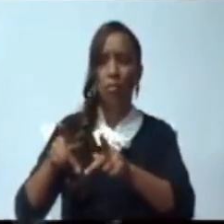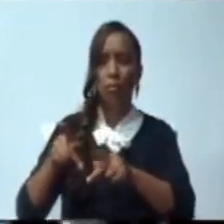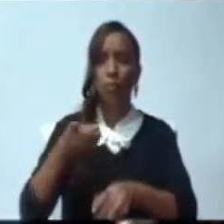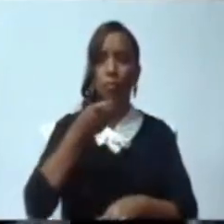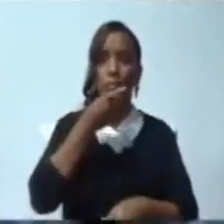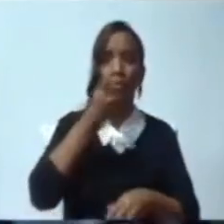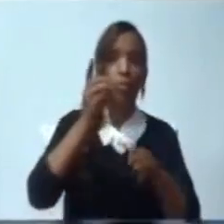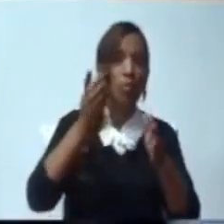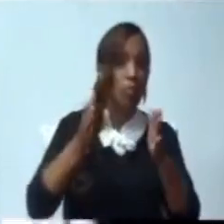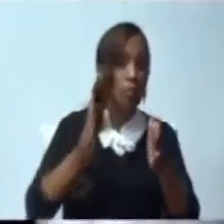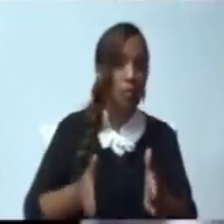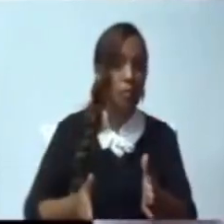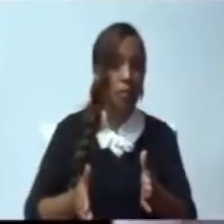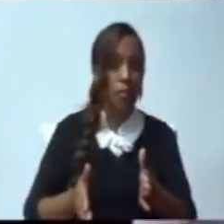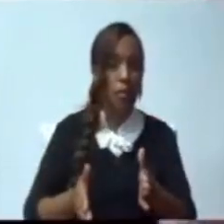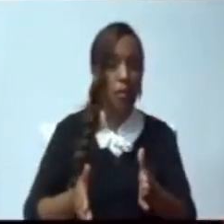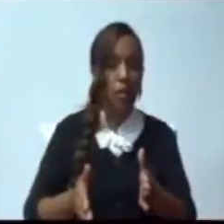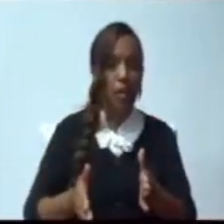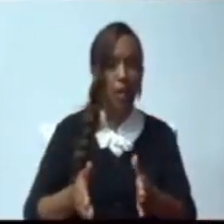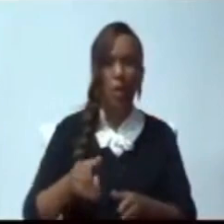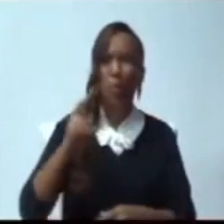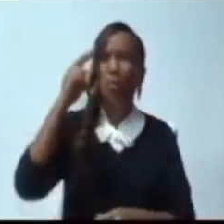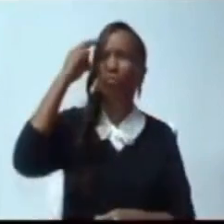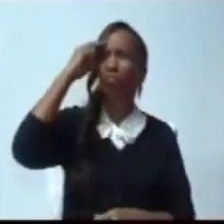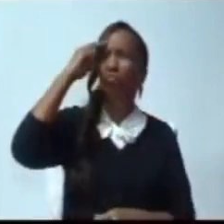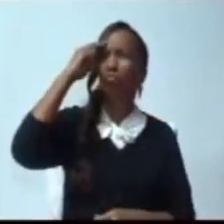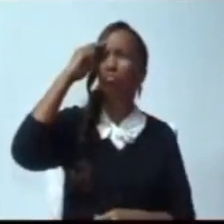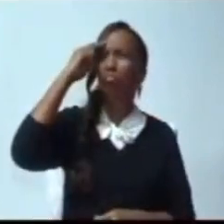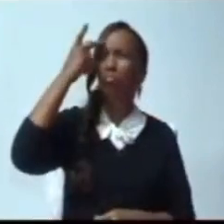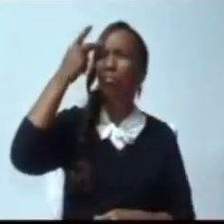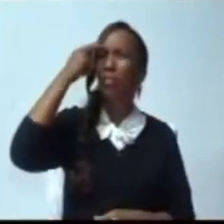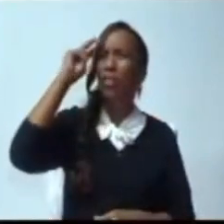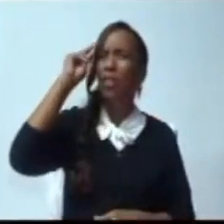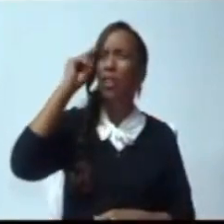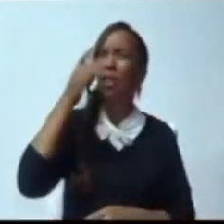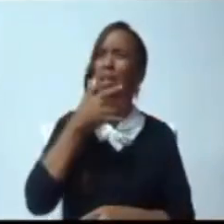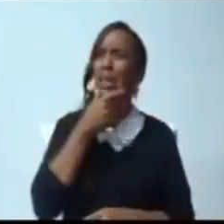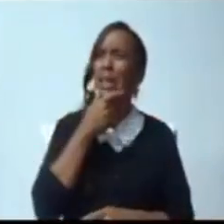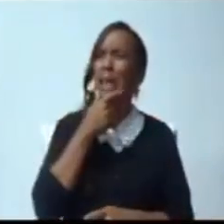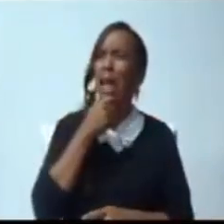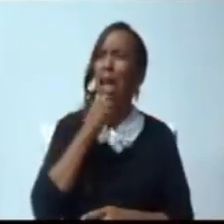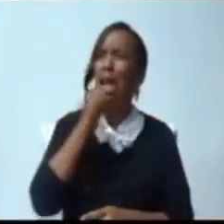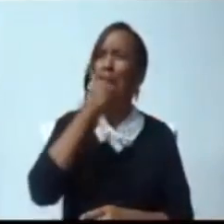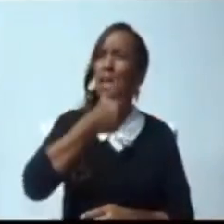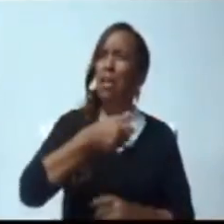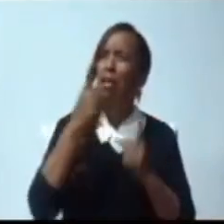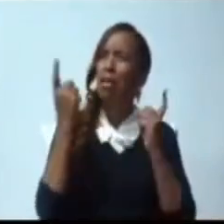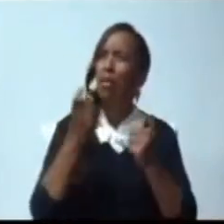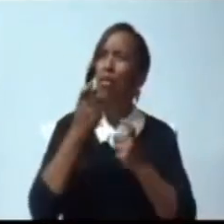Incluso nosotros mismos nos distorsionamos nuestra planificación.